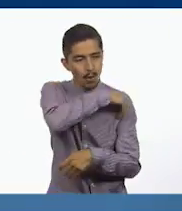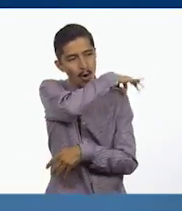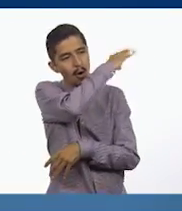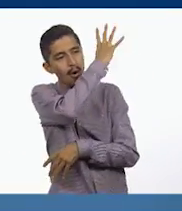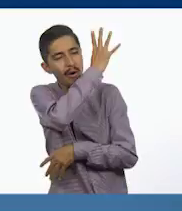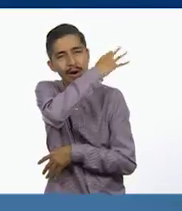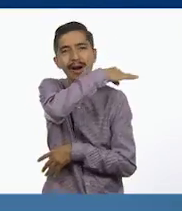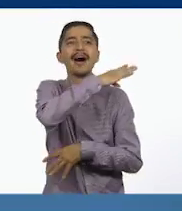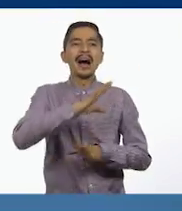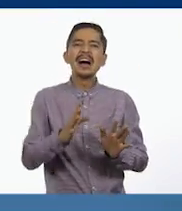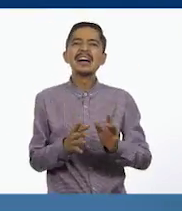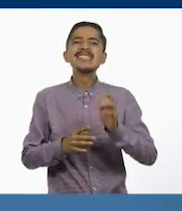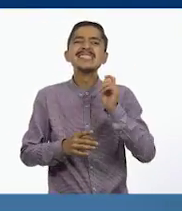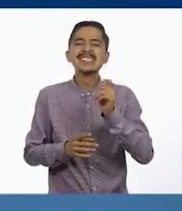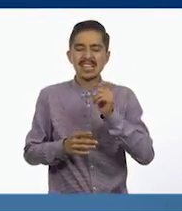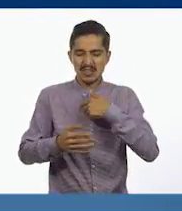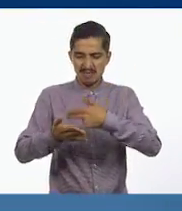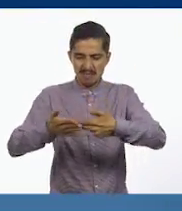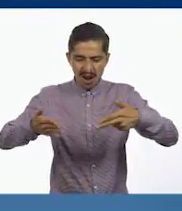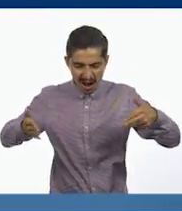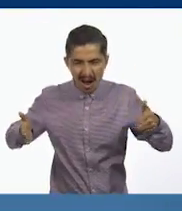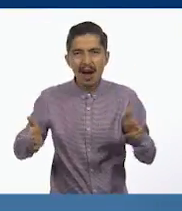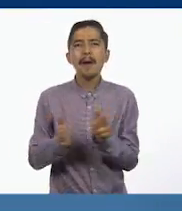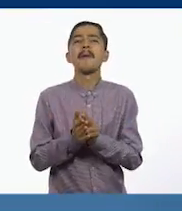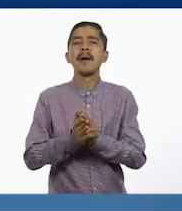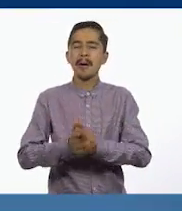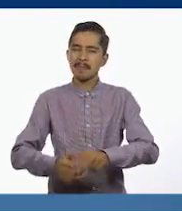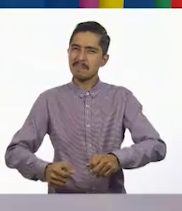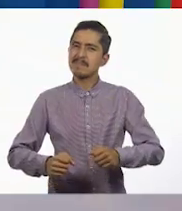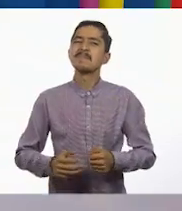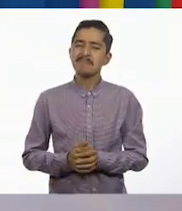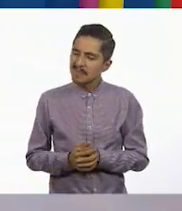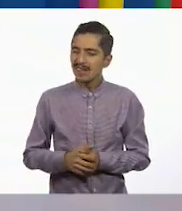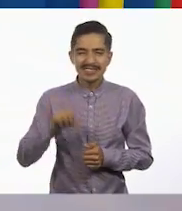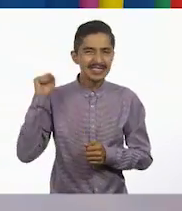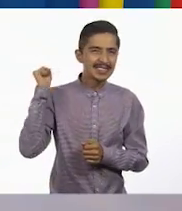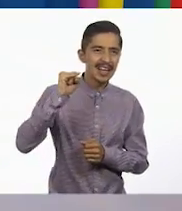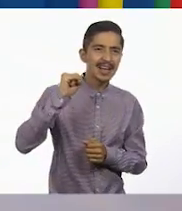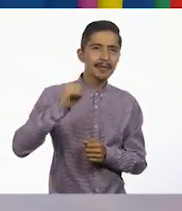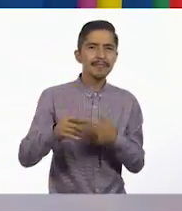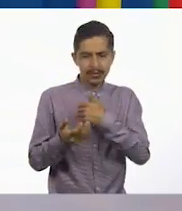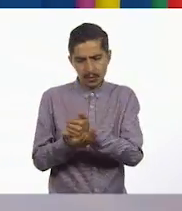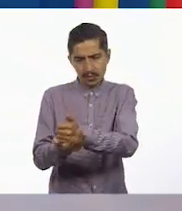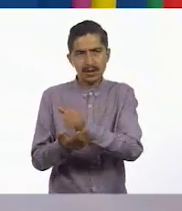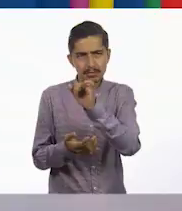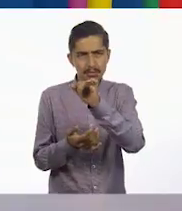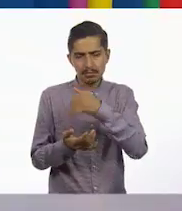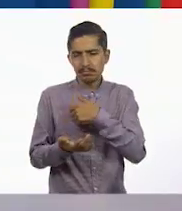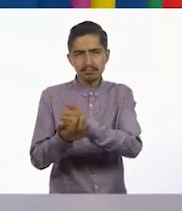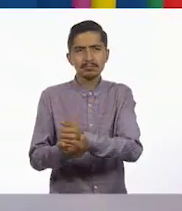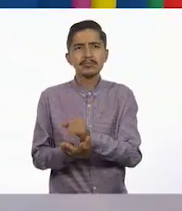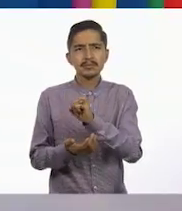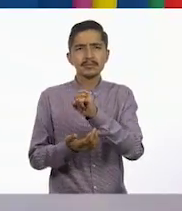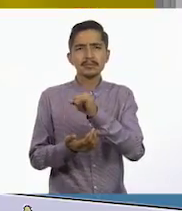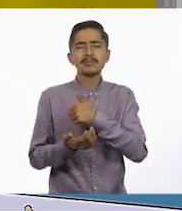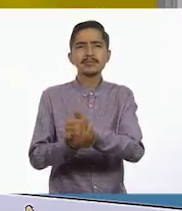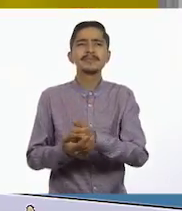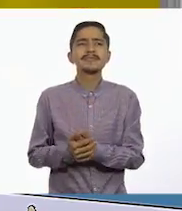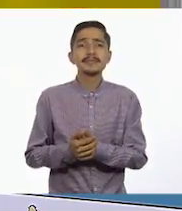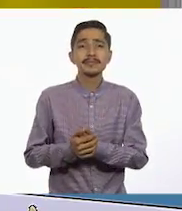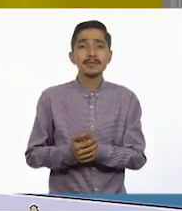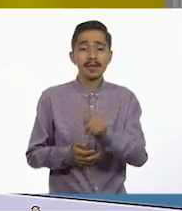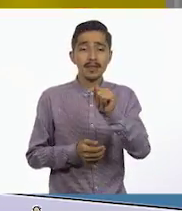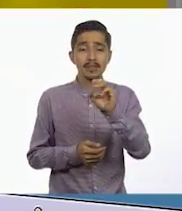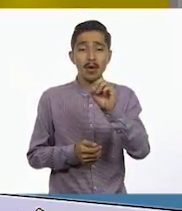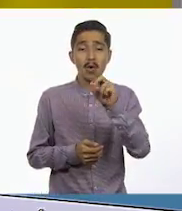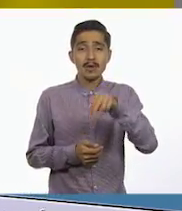ser el gran héroe. ¡Sí! Ay, sí, Tom, te ayudo. Bueno, muy bien, paso, pues te acomodo en lo que Tom